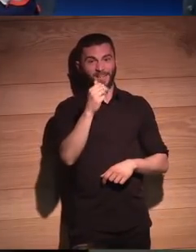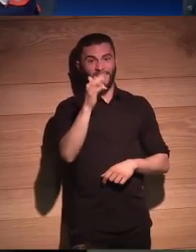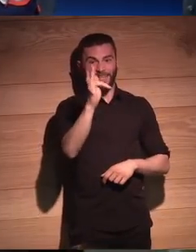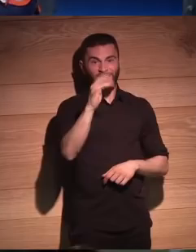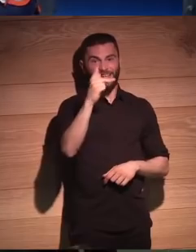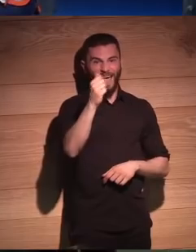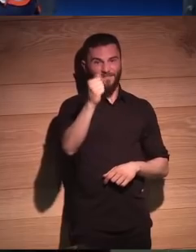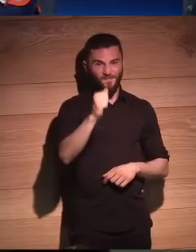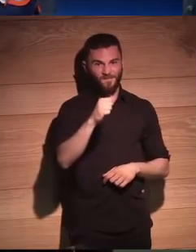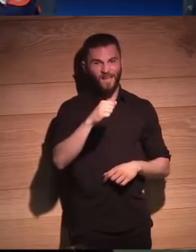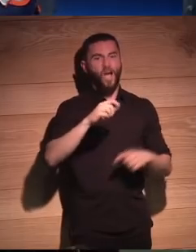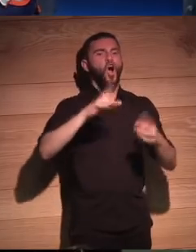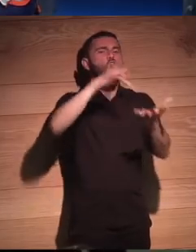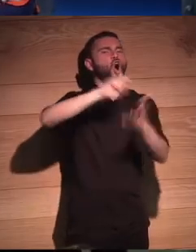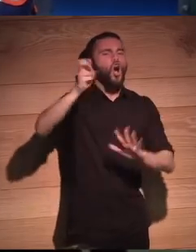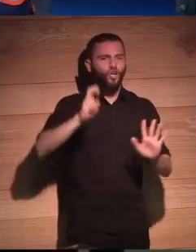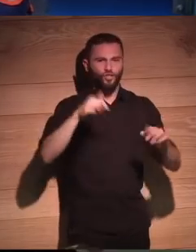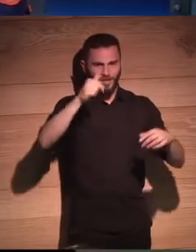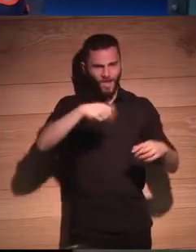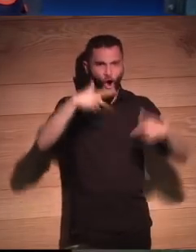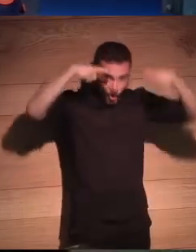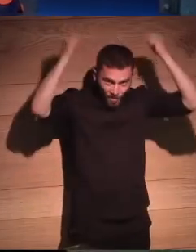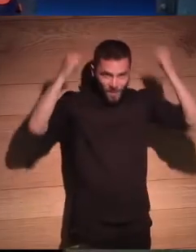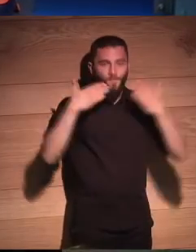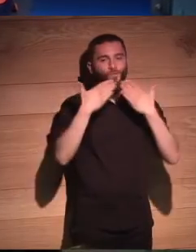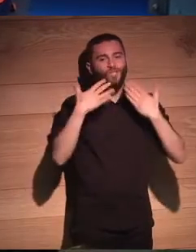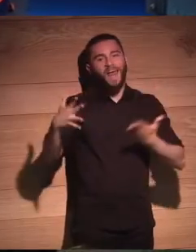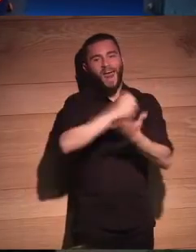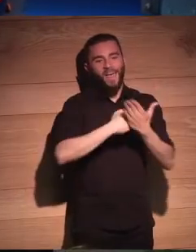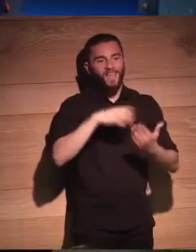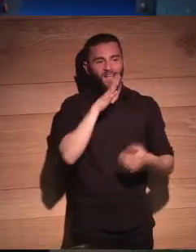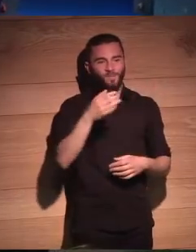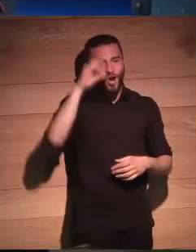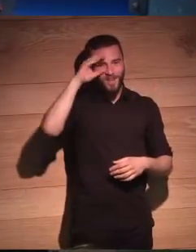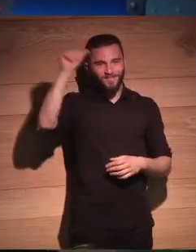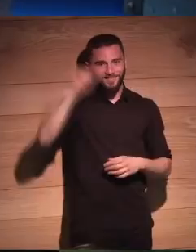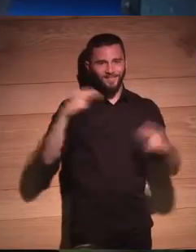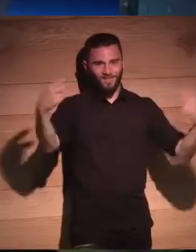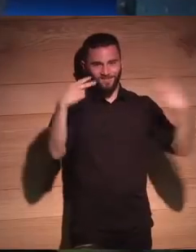Batman. Muchísimas gracias a todos. Gracias también a quienes nos han escuchado a través de streaming.